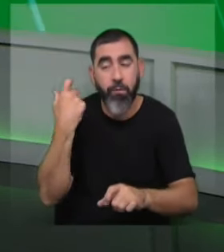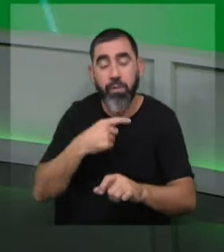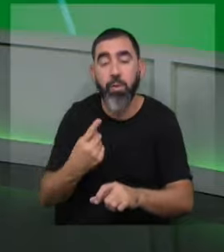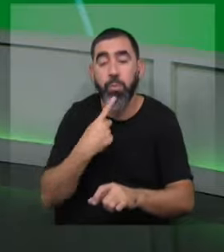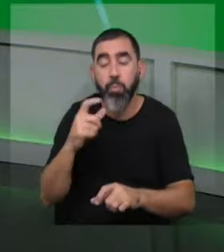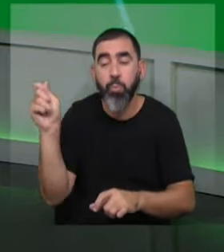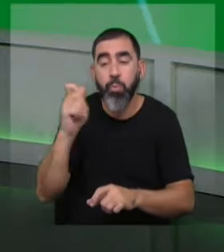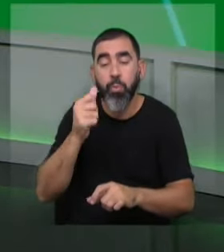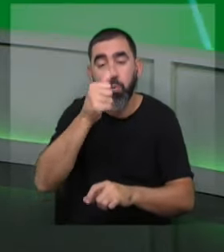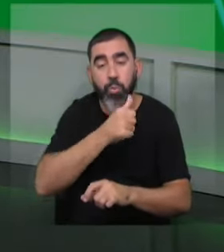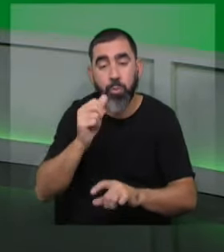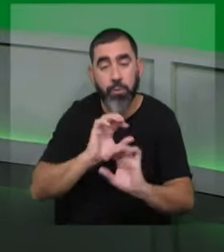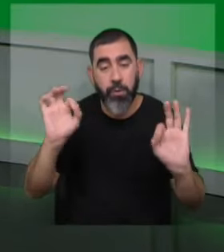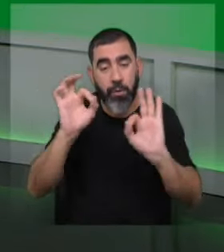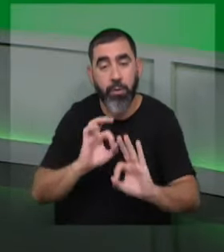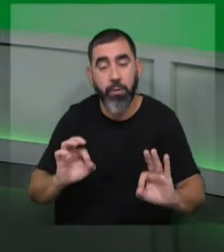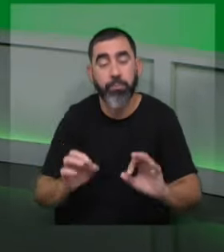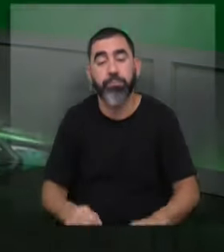políticas públicas que solucionen este problema.